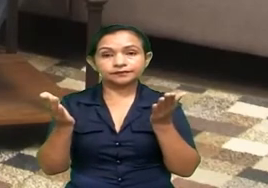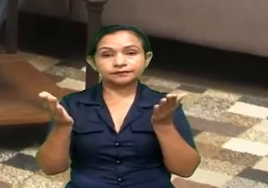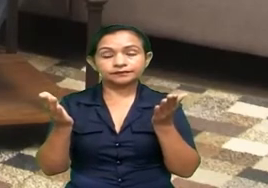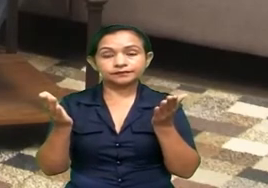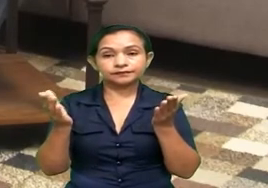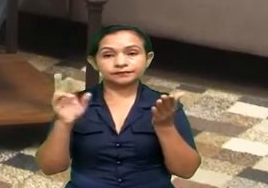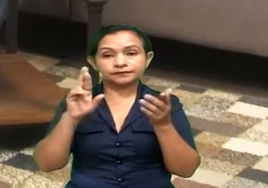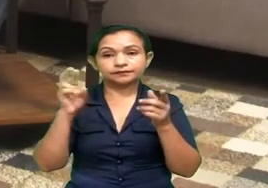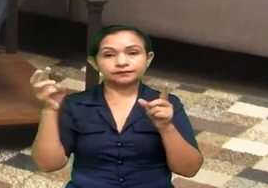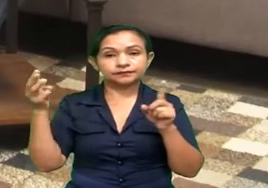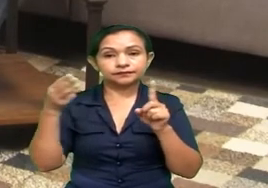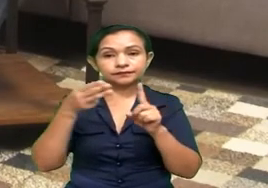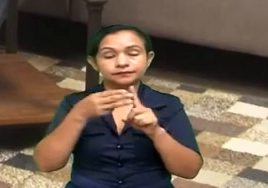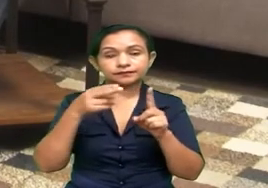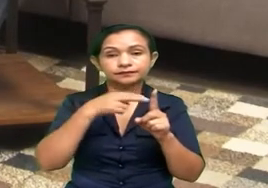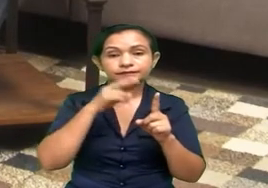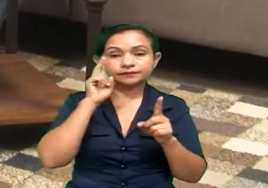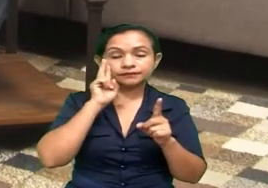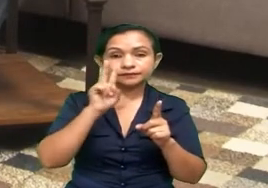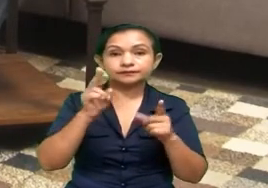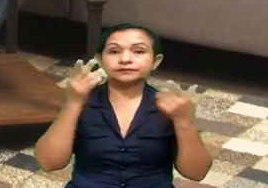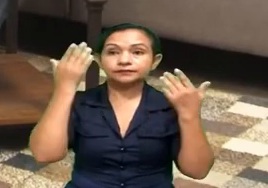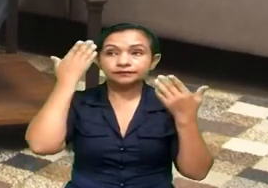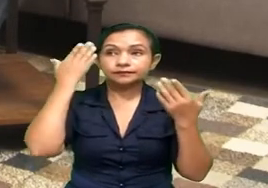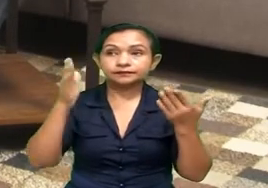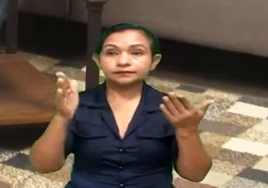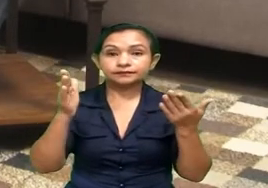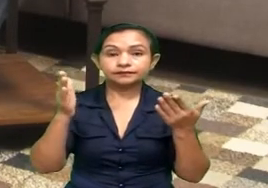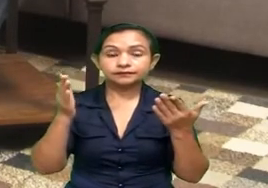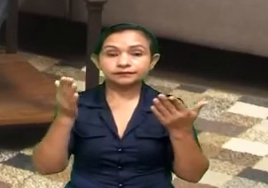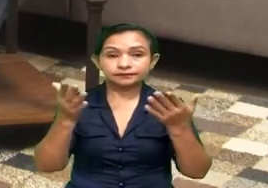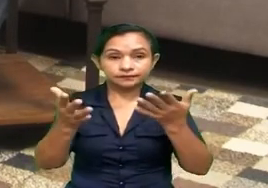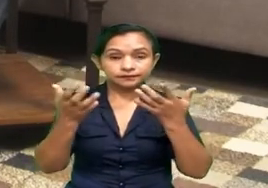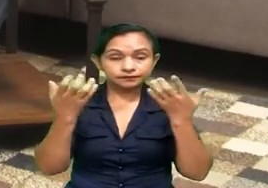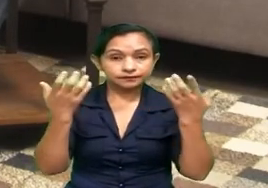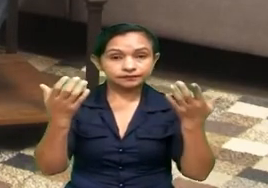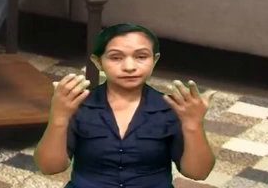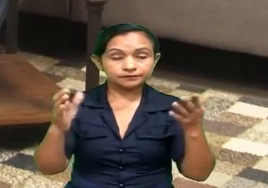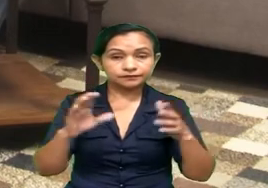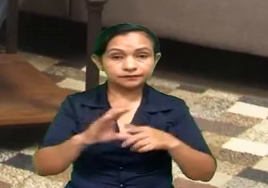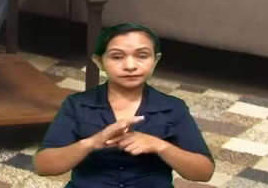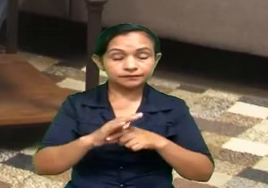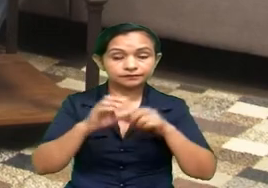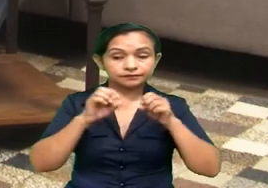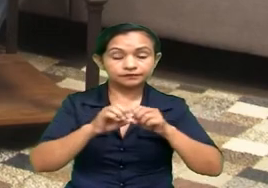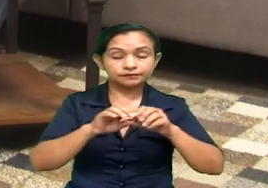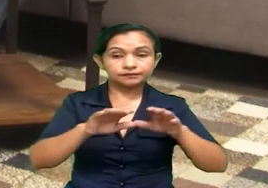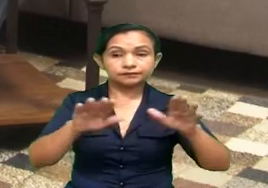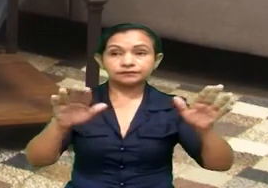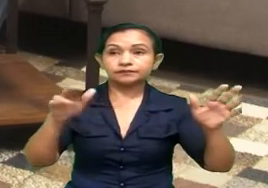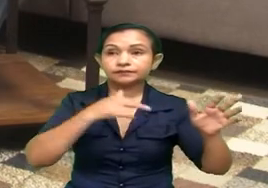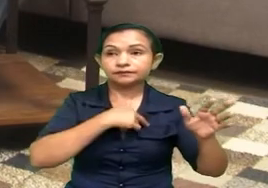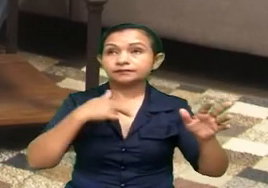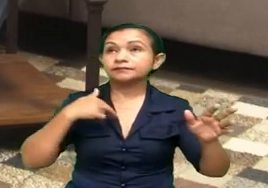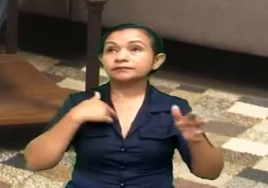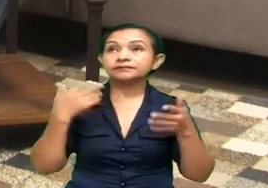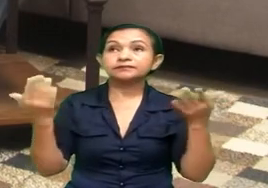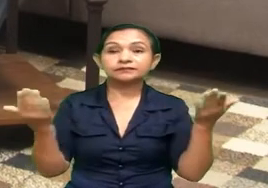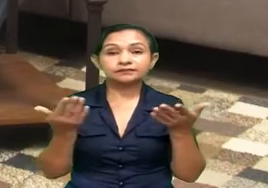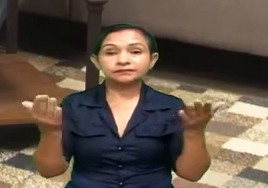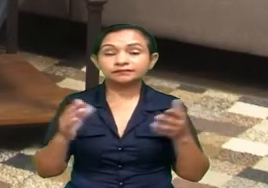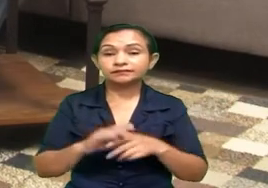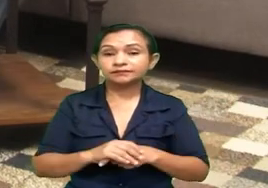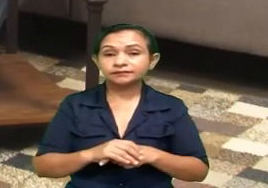región se da cuenta de esas intenciones pues claro, expansionistas que tenía.